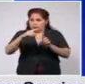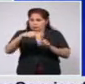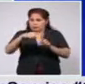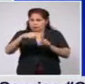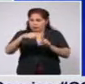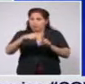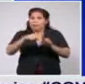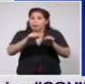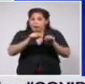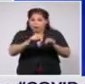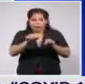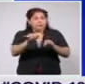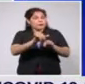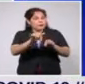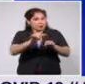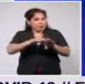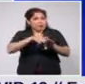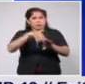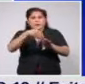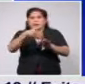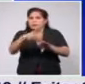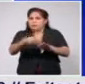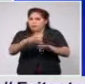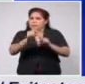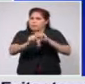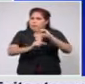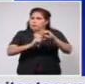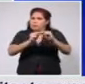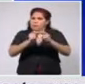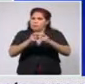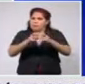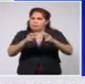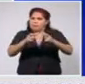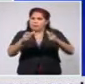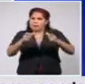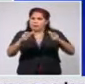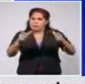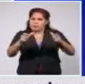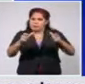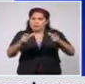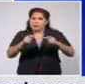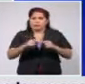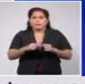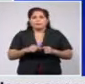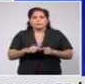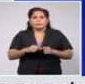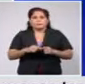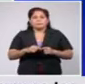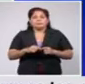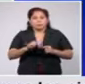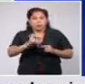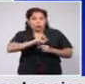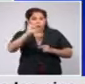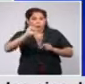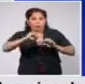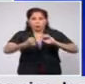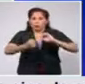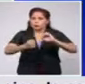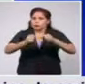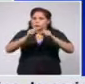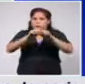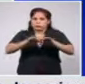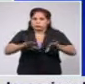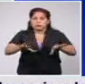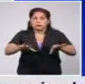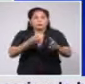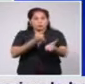provincia que después de un incremento en la incidencia logró el control y lo